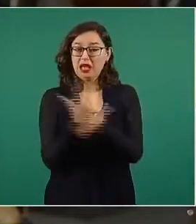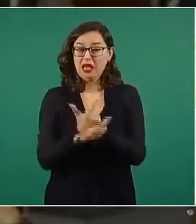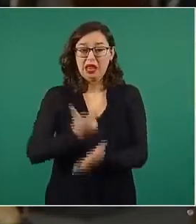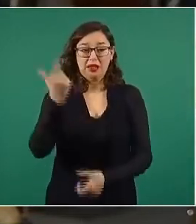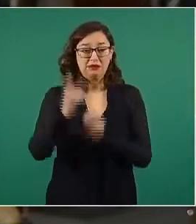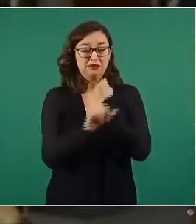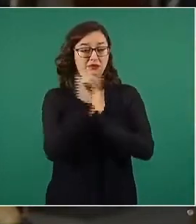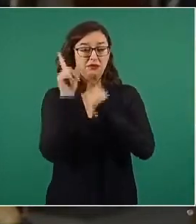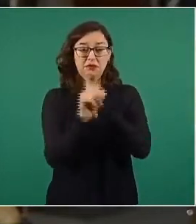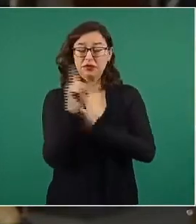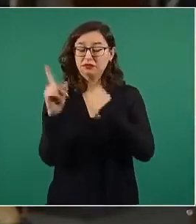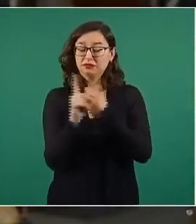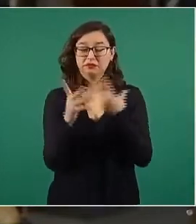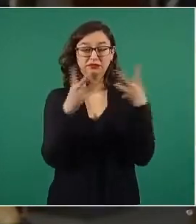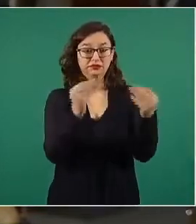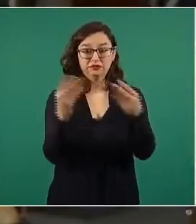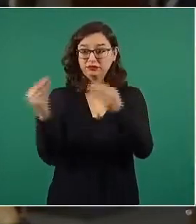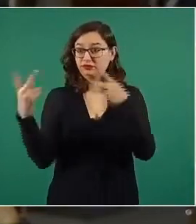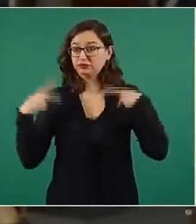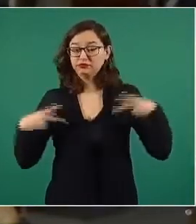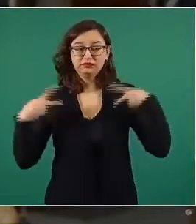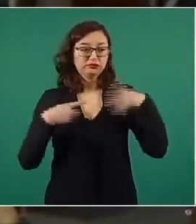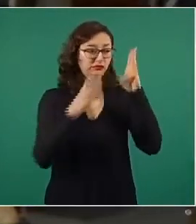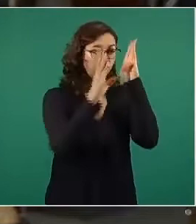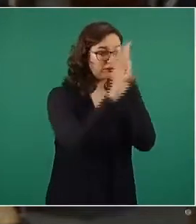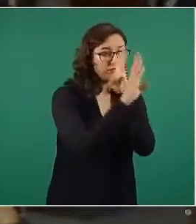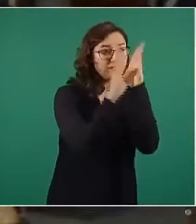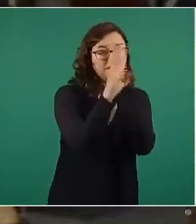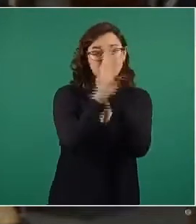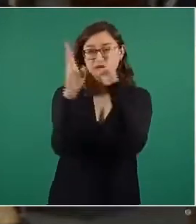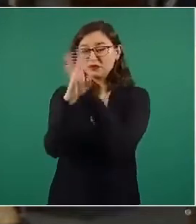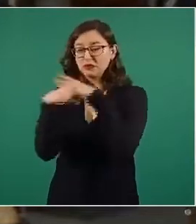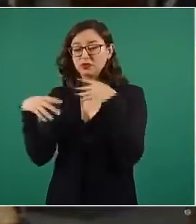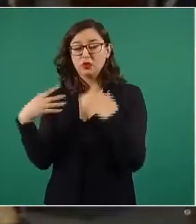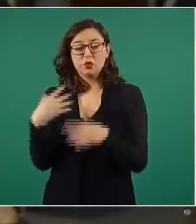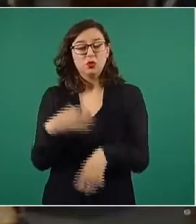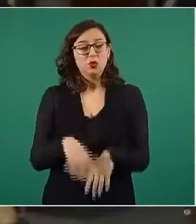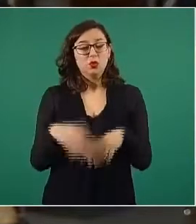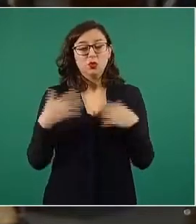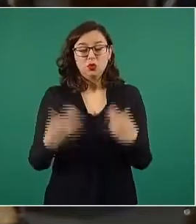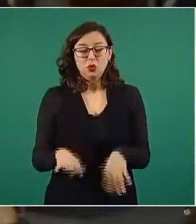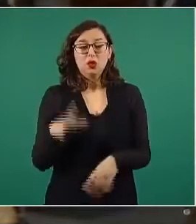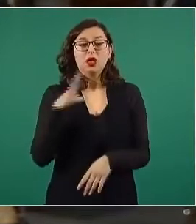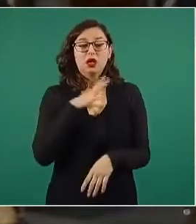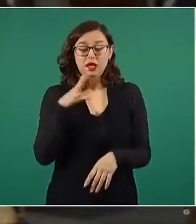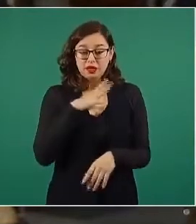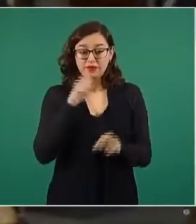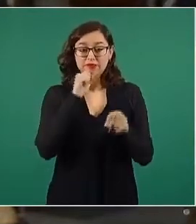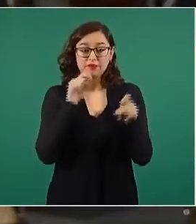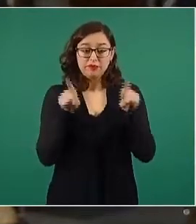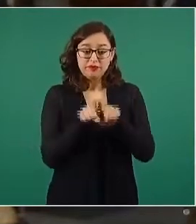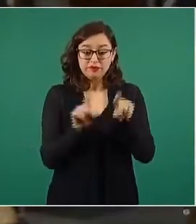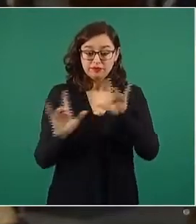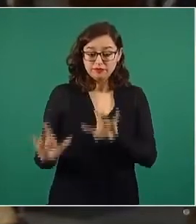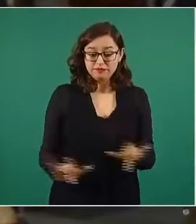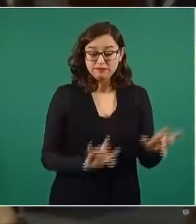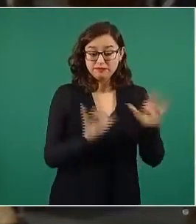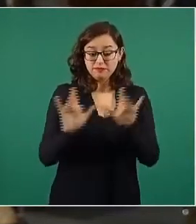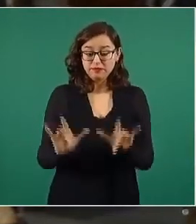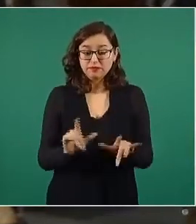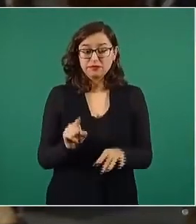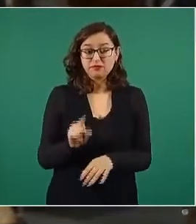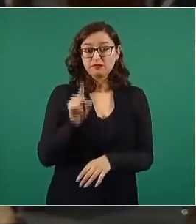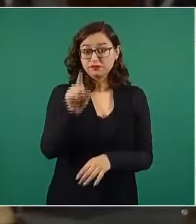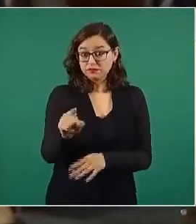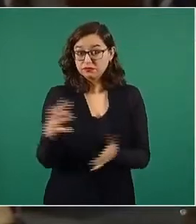el que se hacía. La pregunta, presidente, porque además tenemos audios después de que usted ya había ganado la